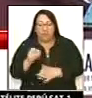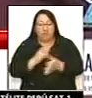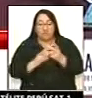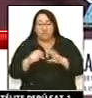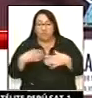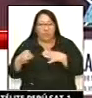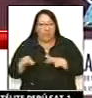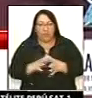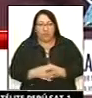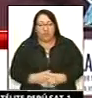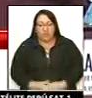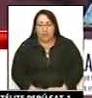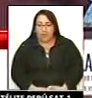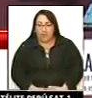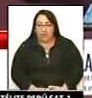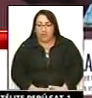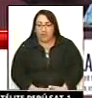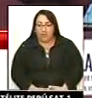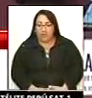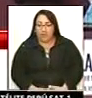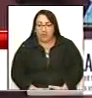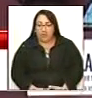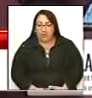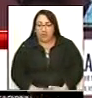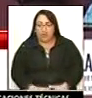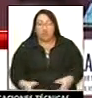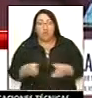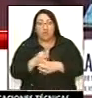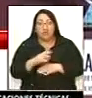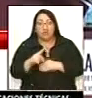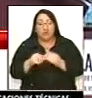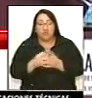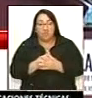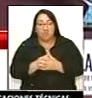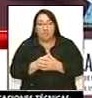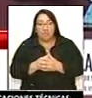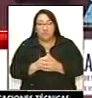hacer absolutamente nada. Y primero, antes que nada, es poner el consejo